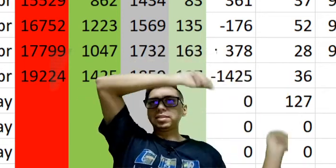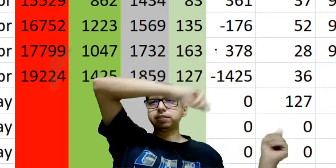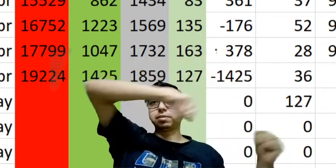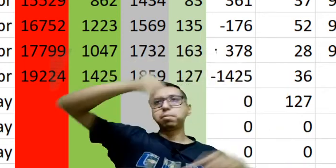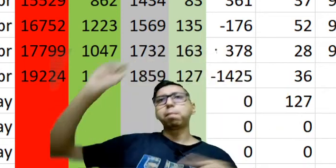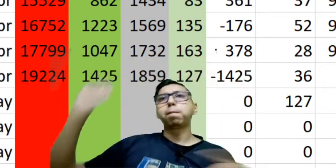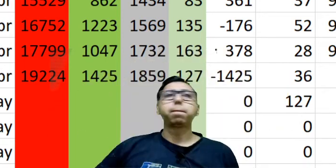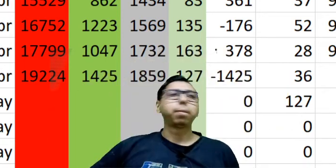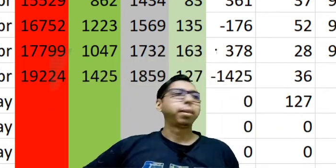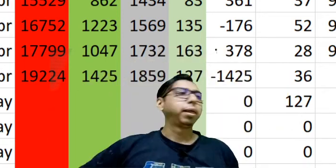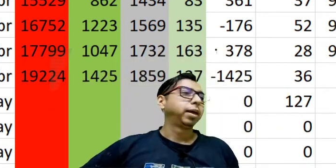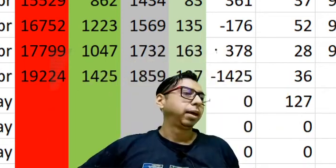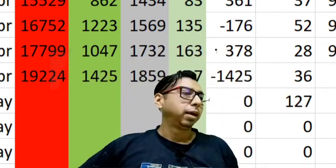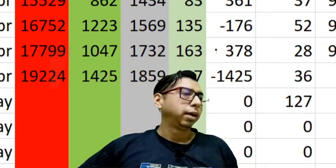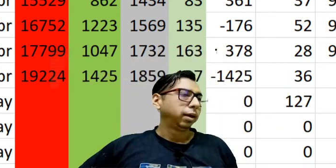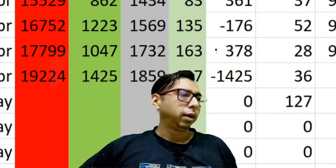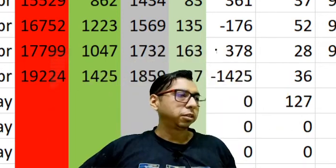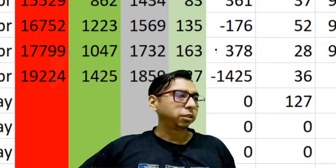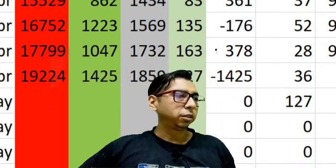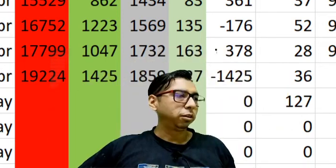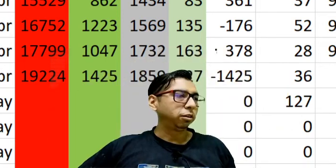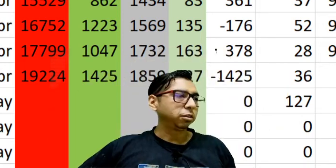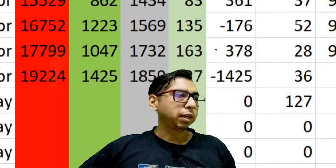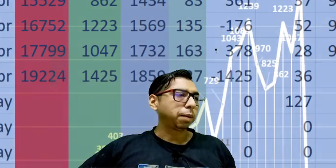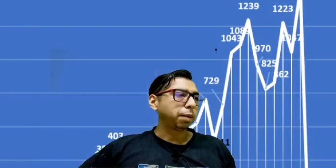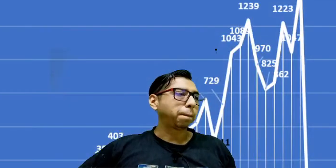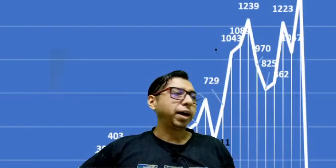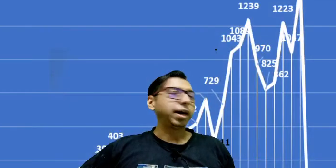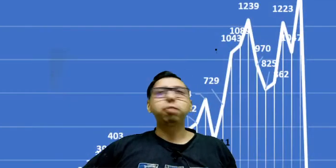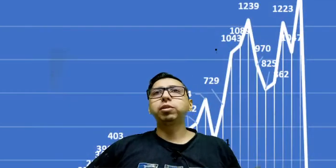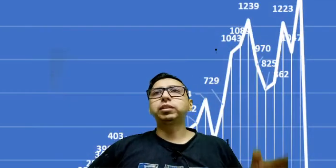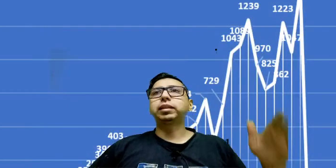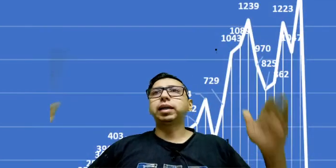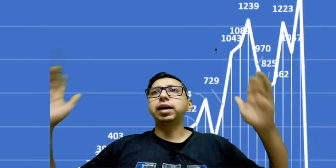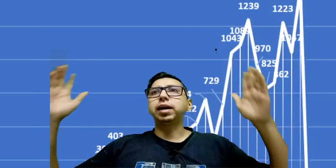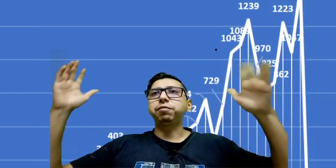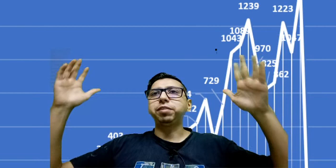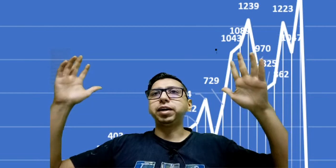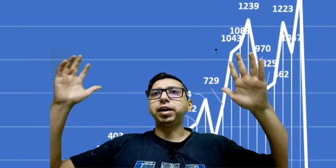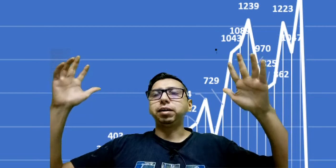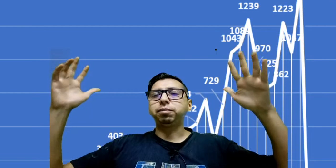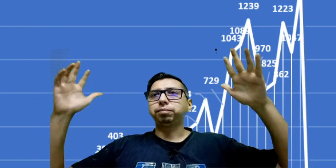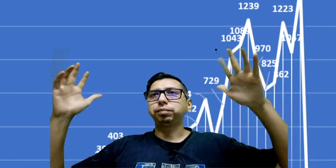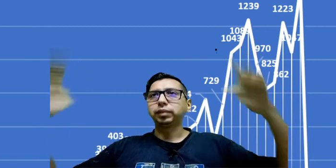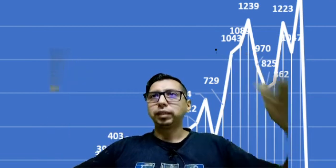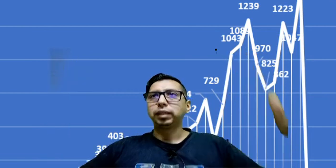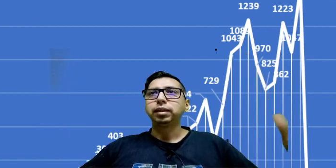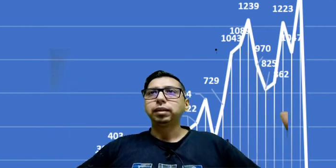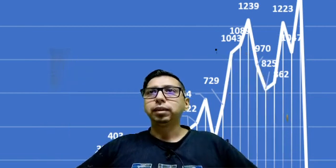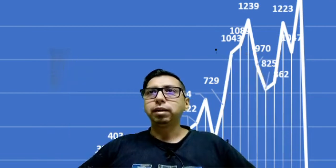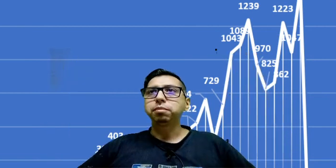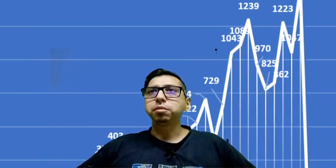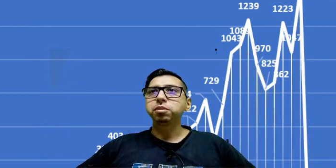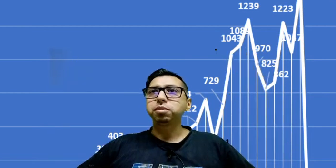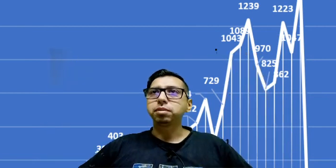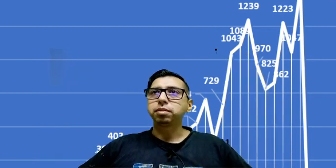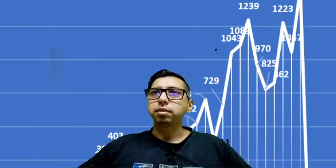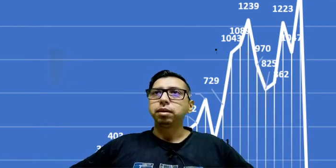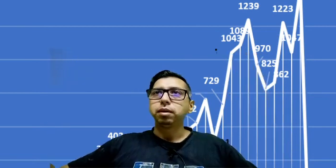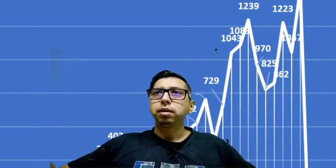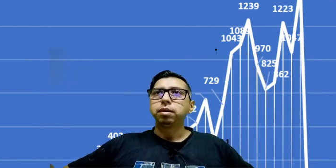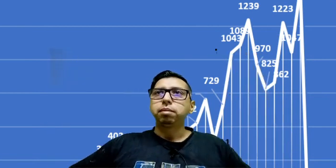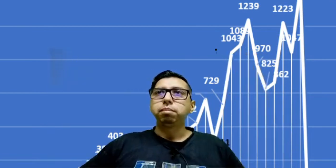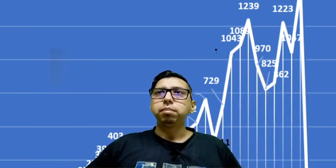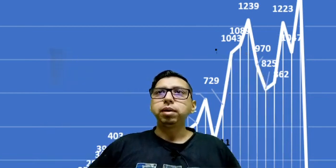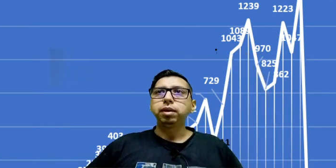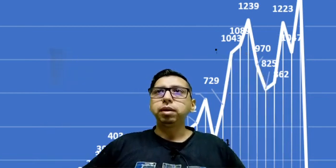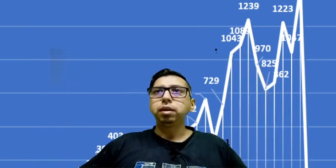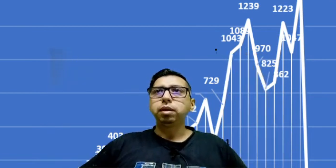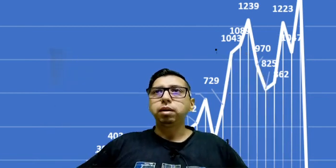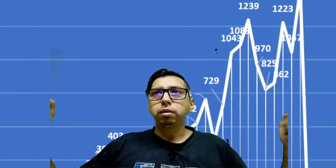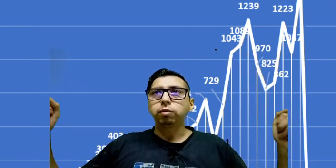Entonces, esto nos los da para nuestra gráfica. Tenemos